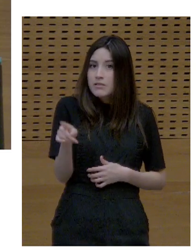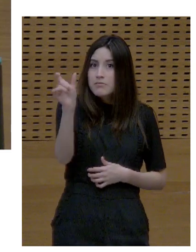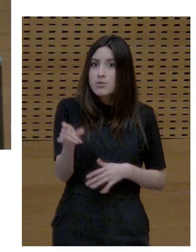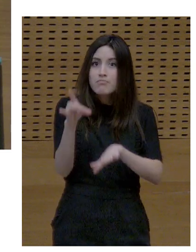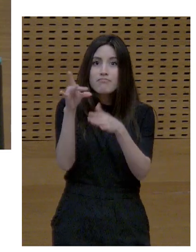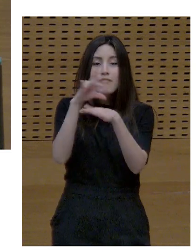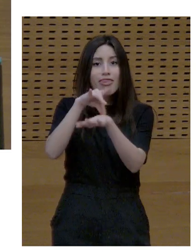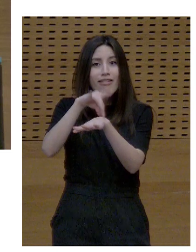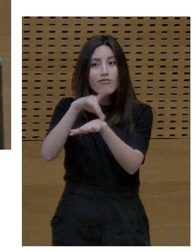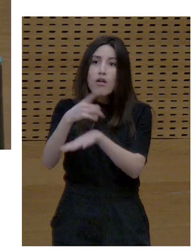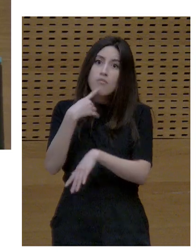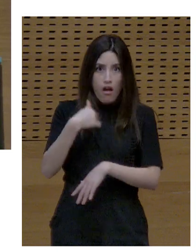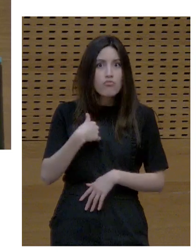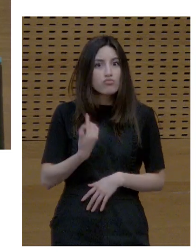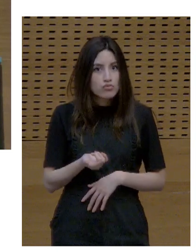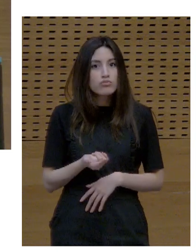ver,